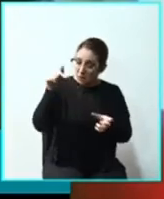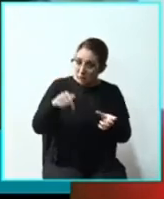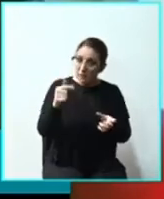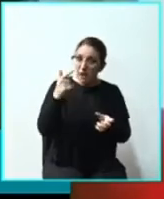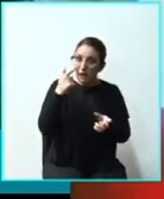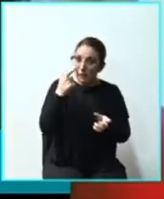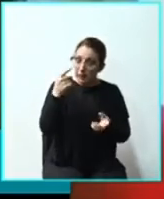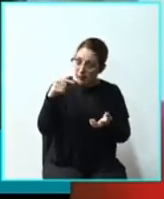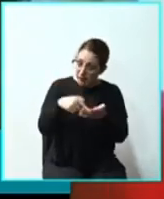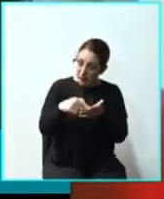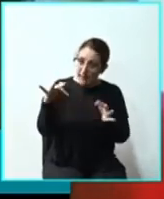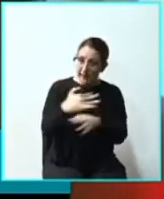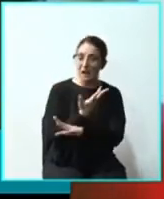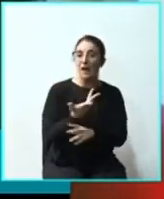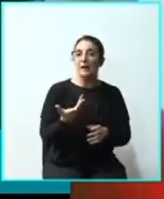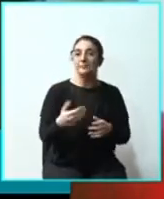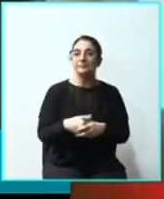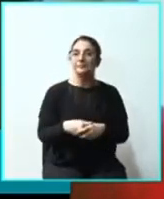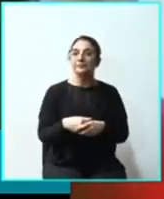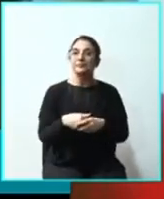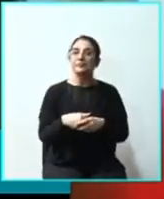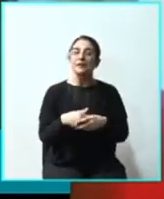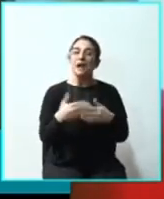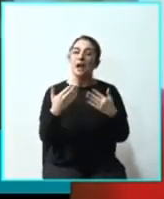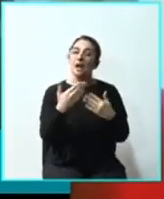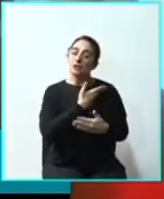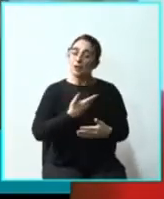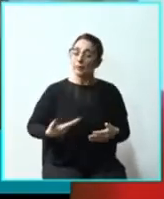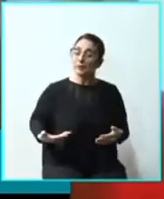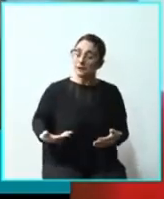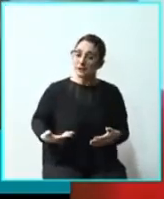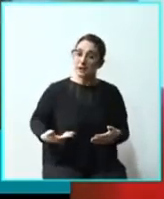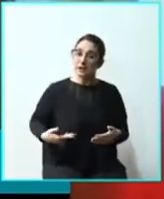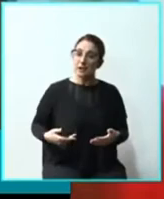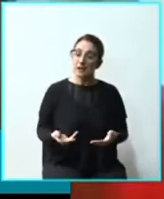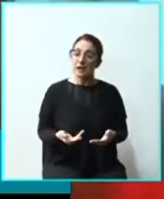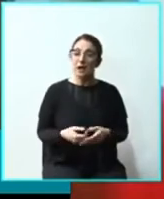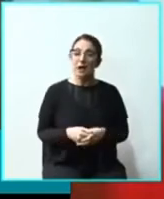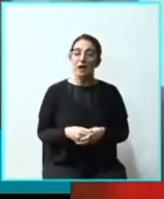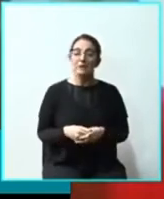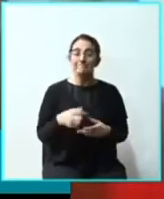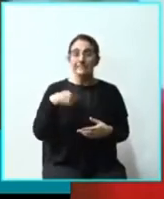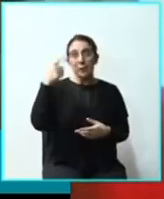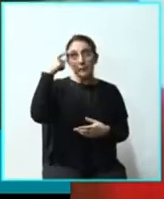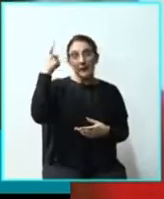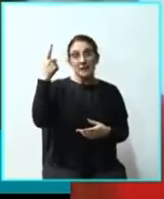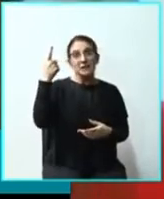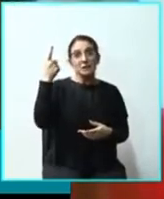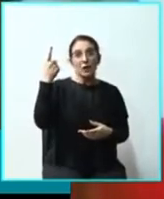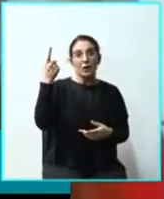ciudad. Señor Presidente, yo creo que